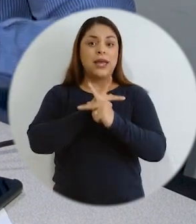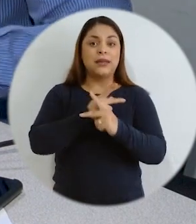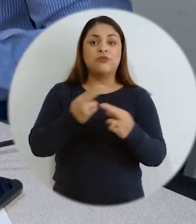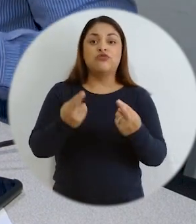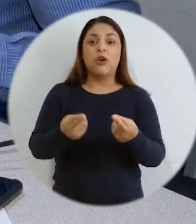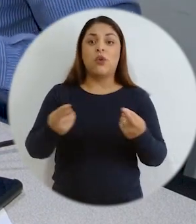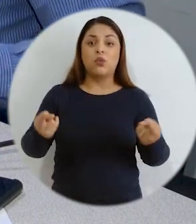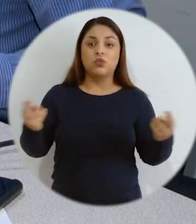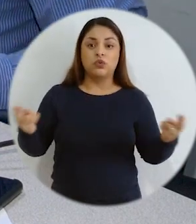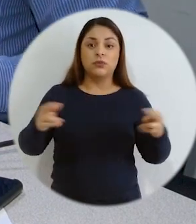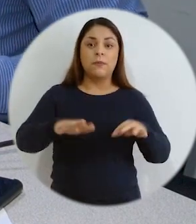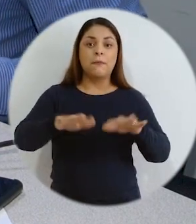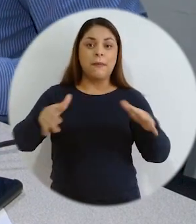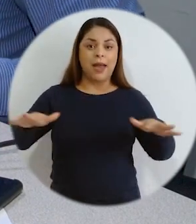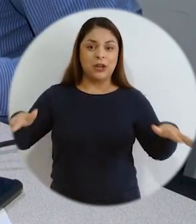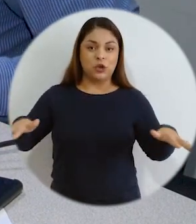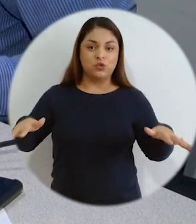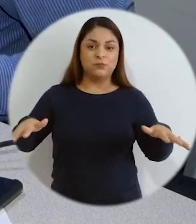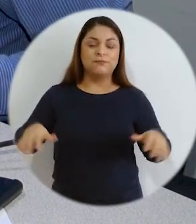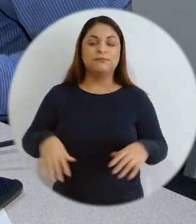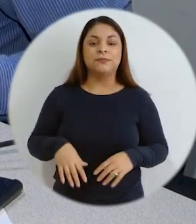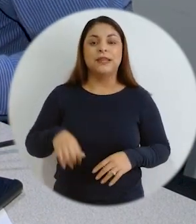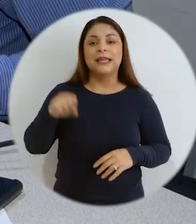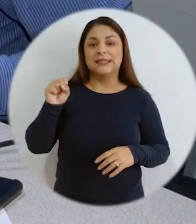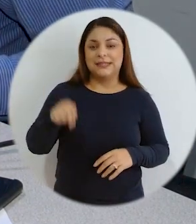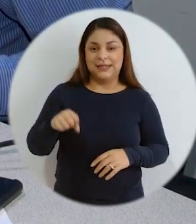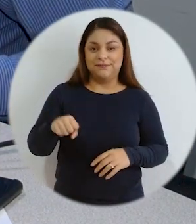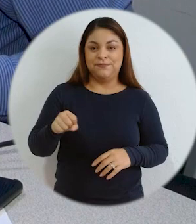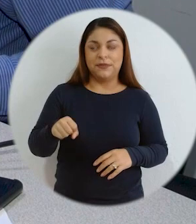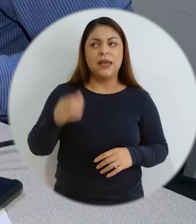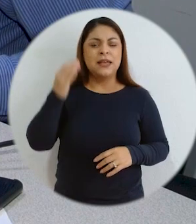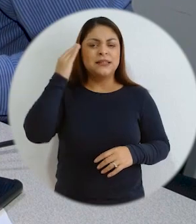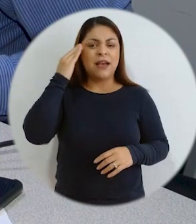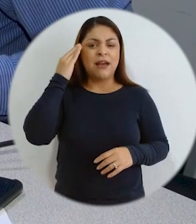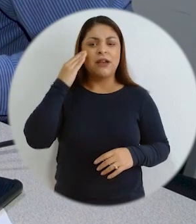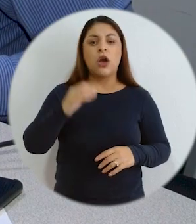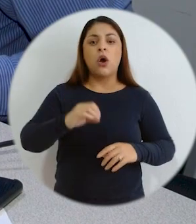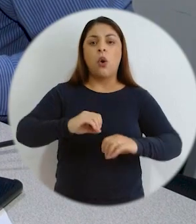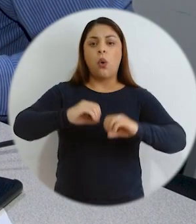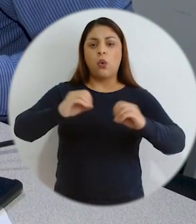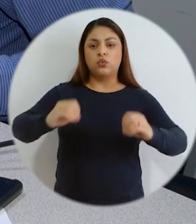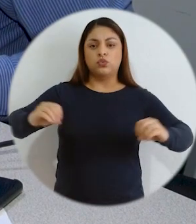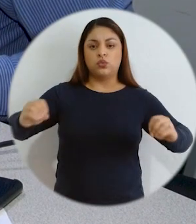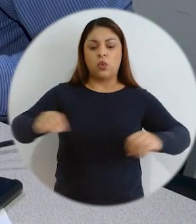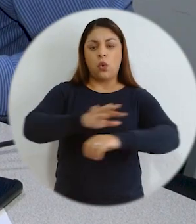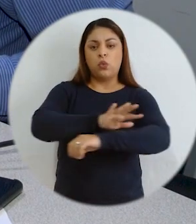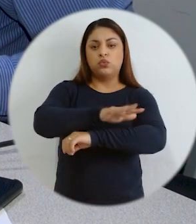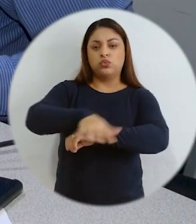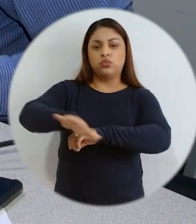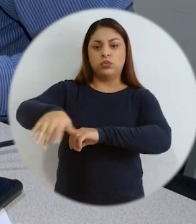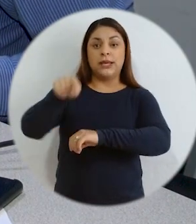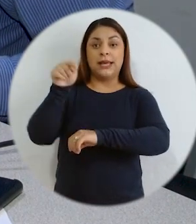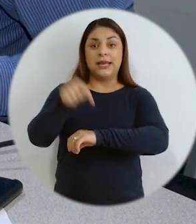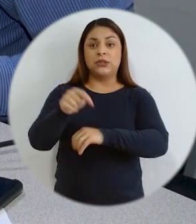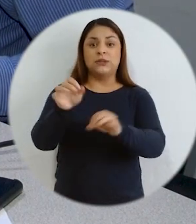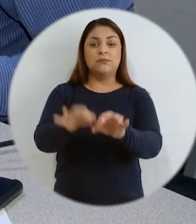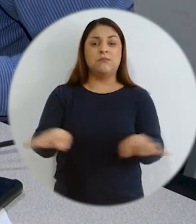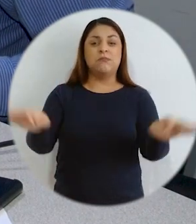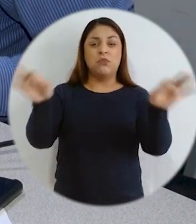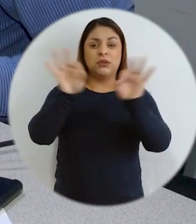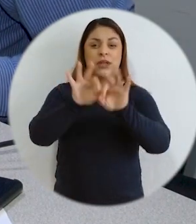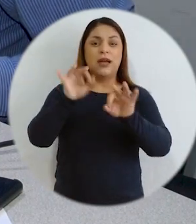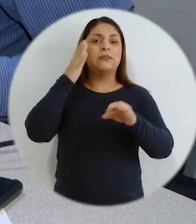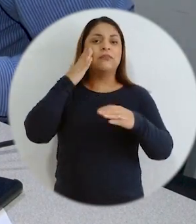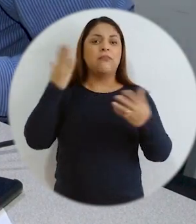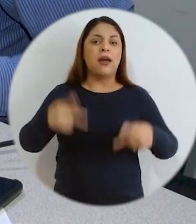directamente con la protección de los recursos marinos? Sí, a ver, como le mencionaba, los océanos son importantes, son fundamentales